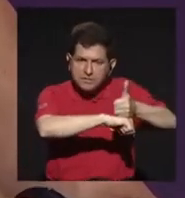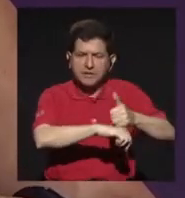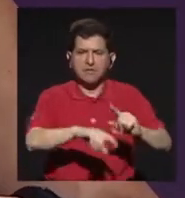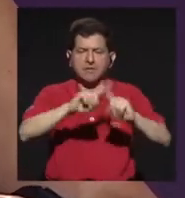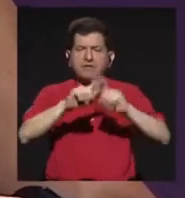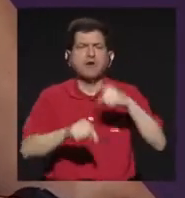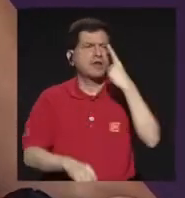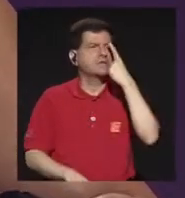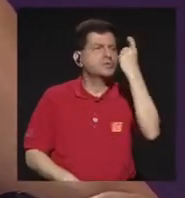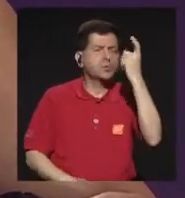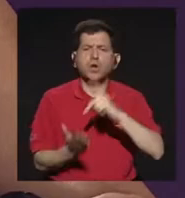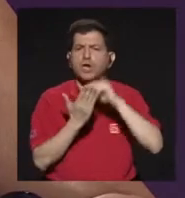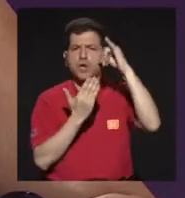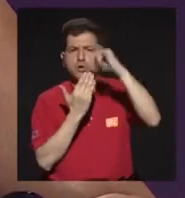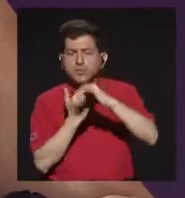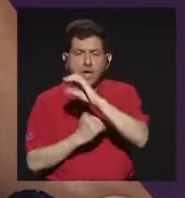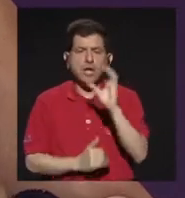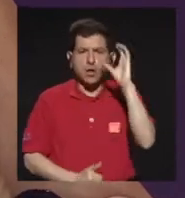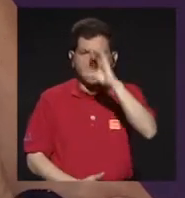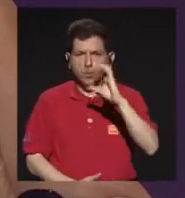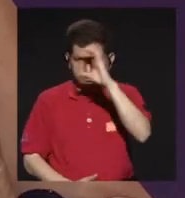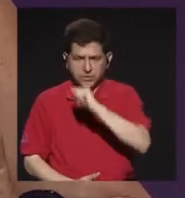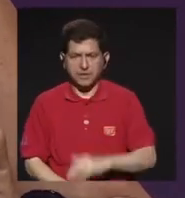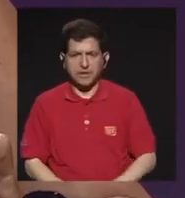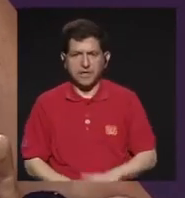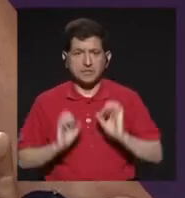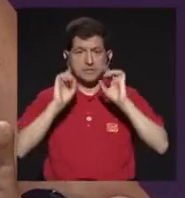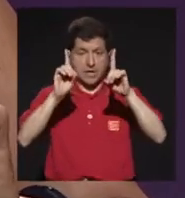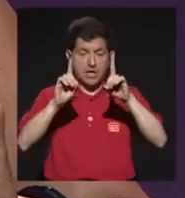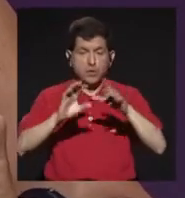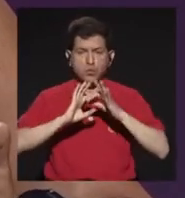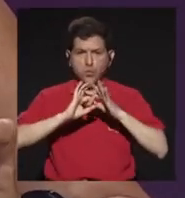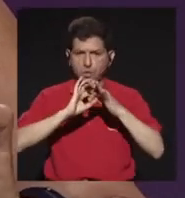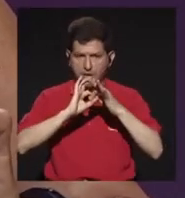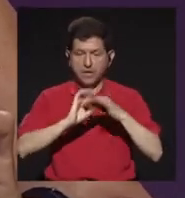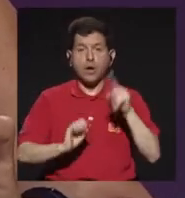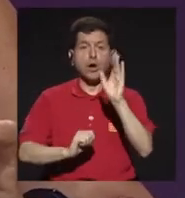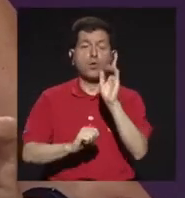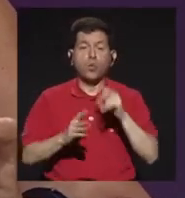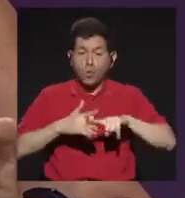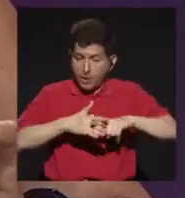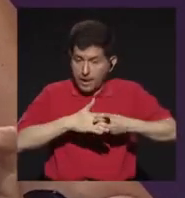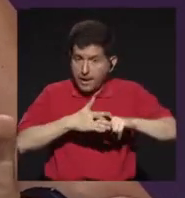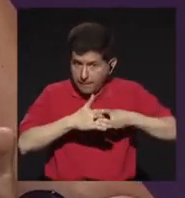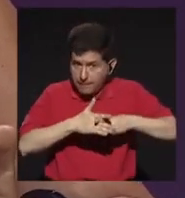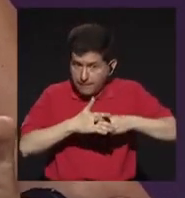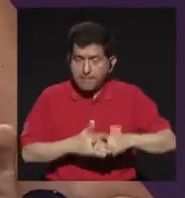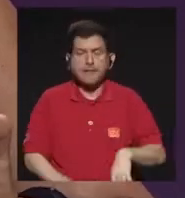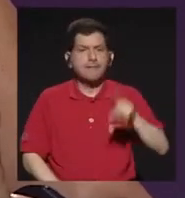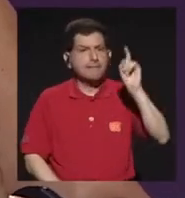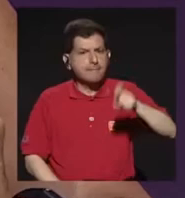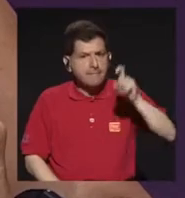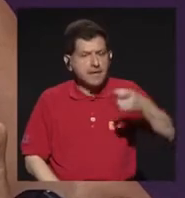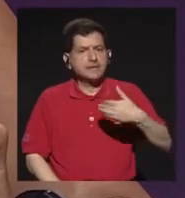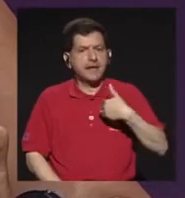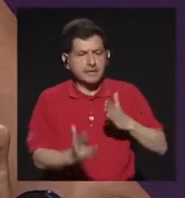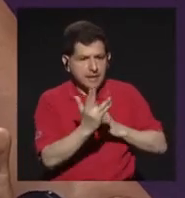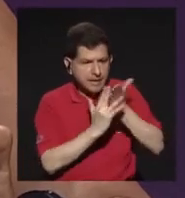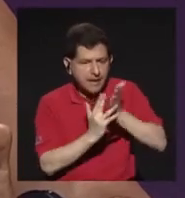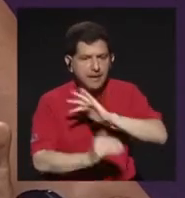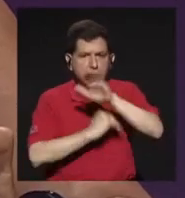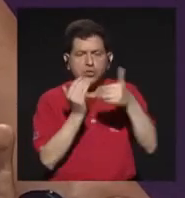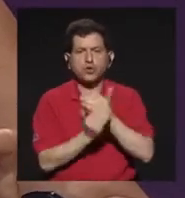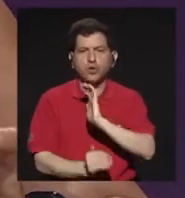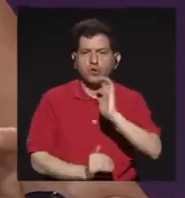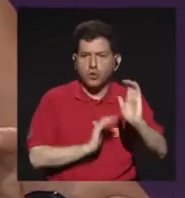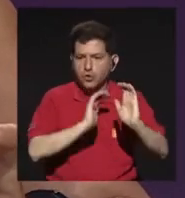nuestros sueños, proyectos y búsquedas. La educación sexual es una de las herramientas que debe estar al alcance de cada